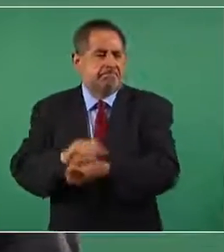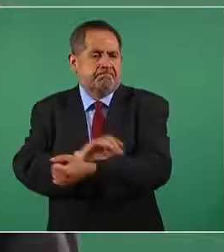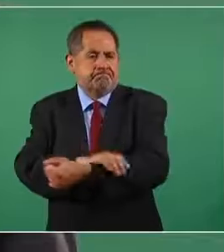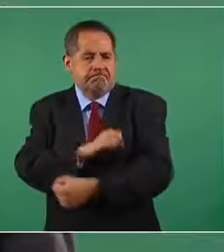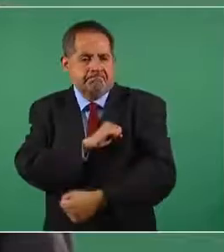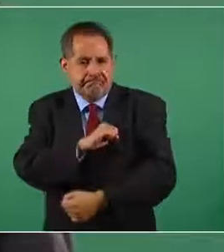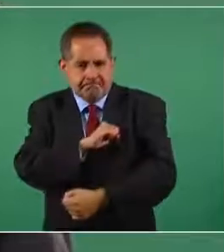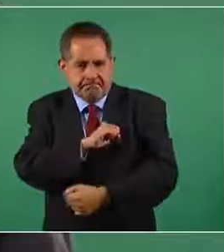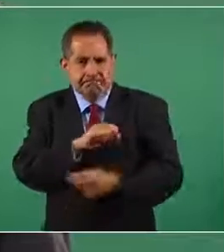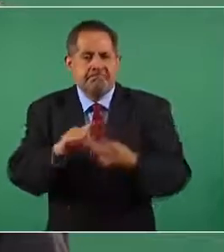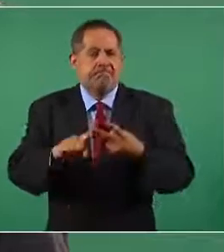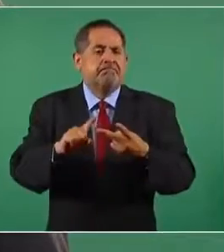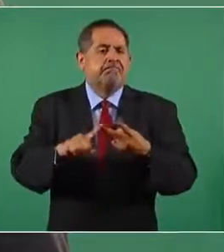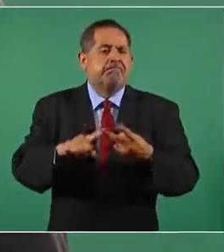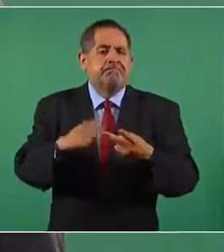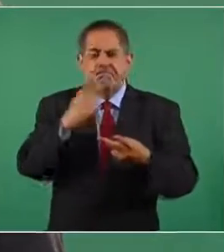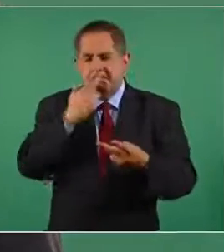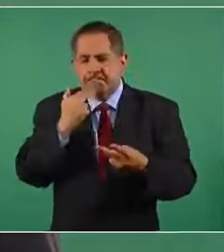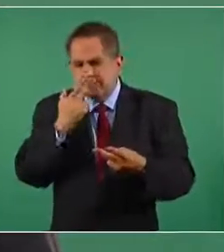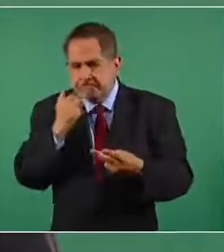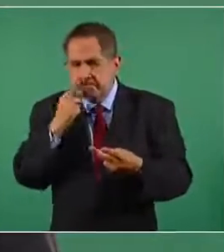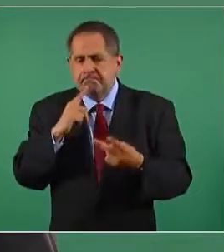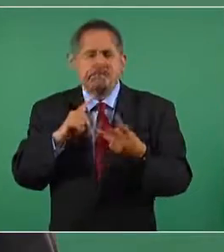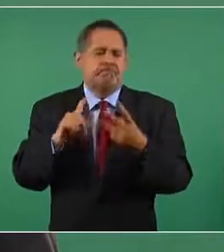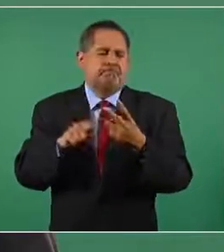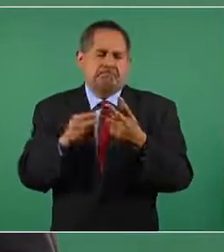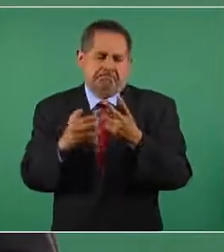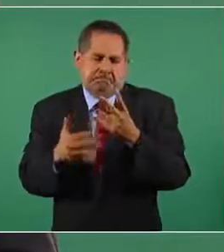hipertensión, diabetes, otras enfermedades,